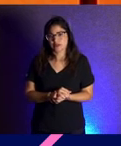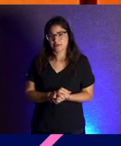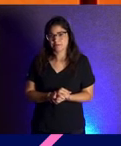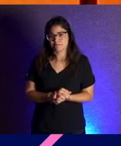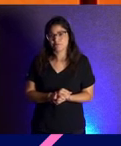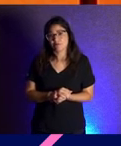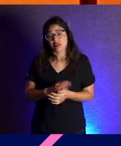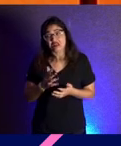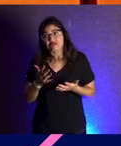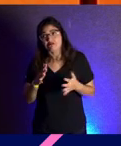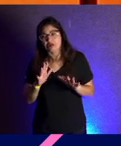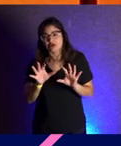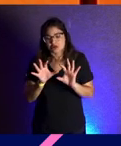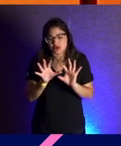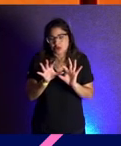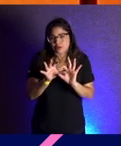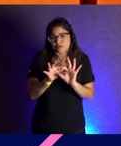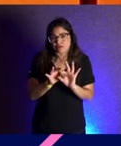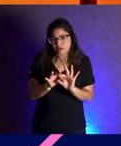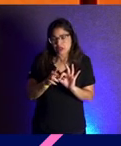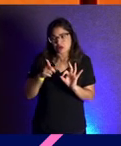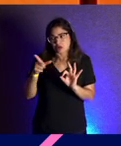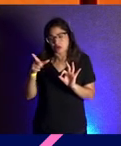toma. Y también,